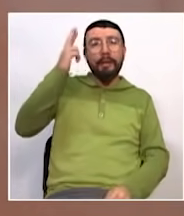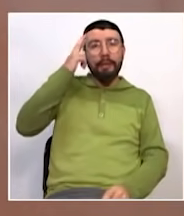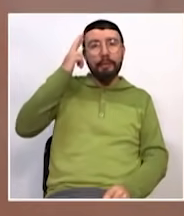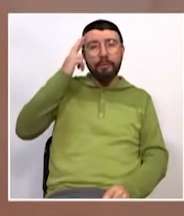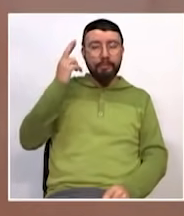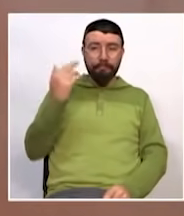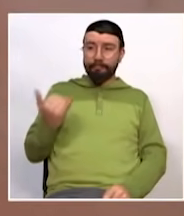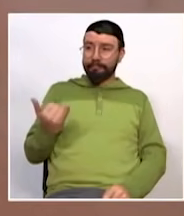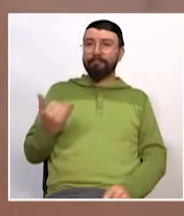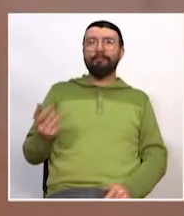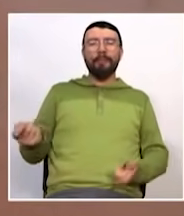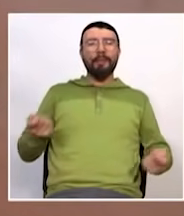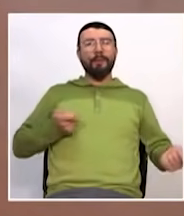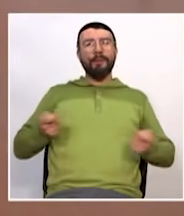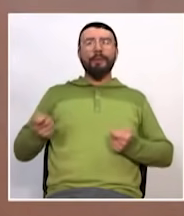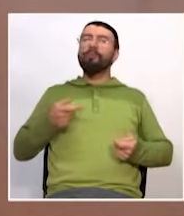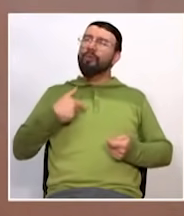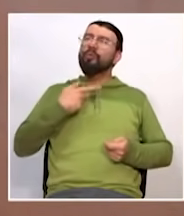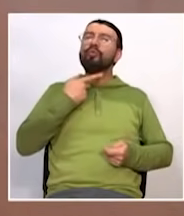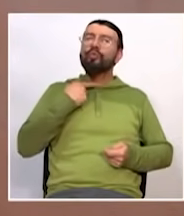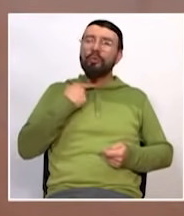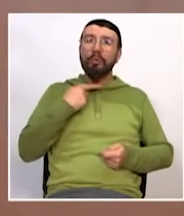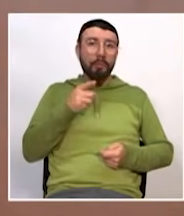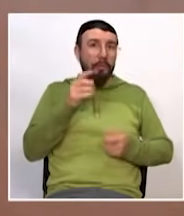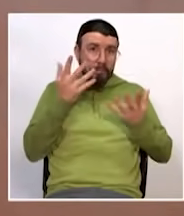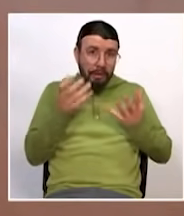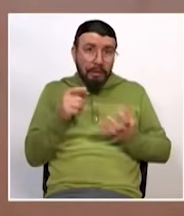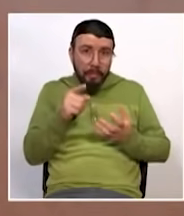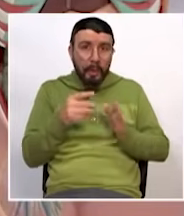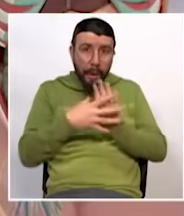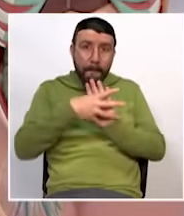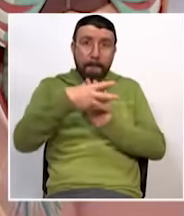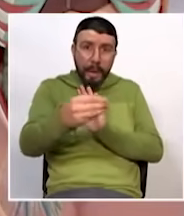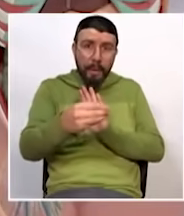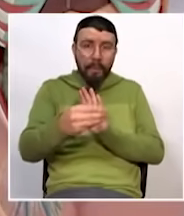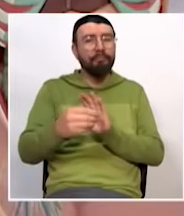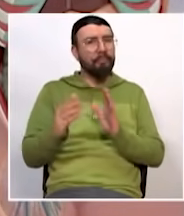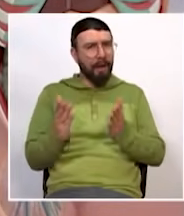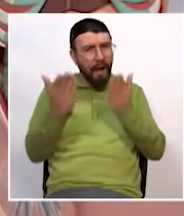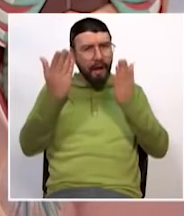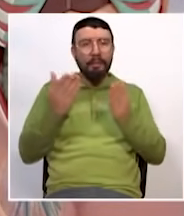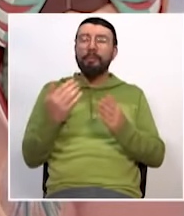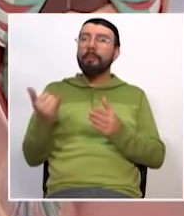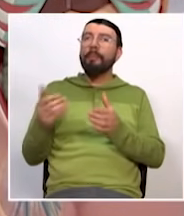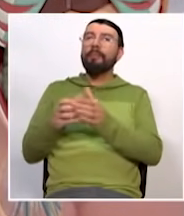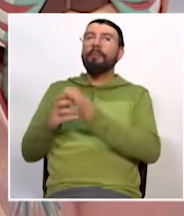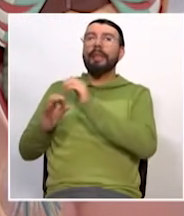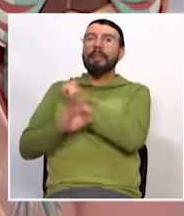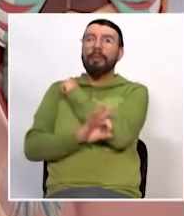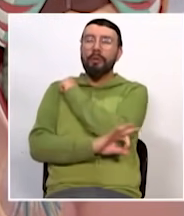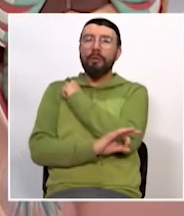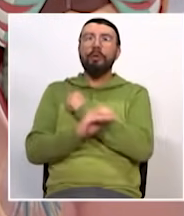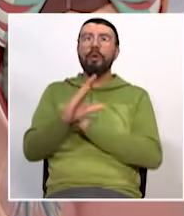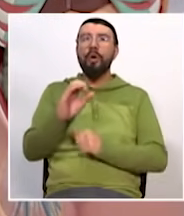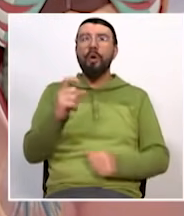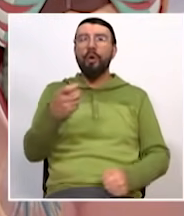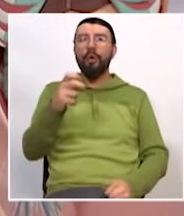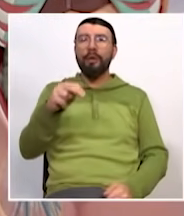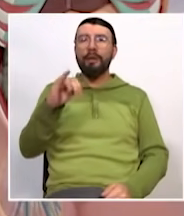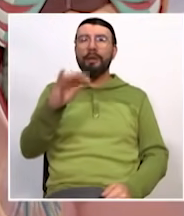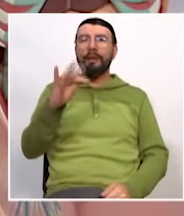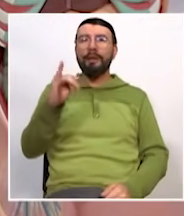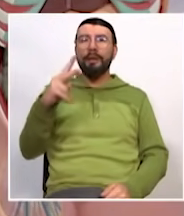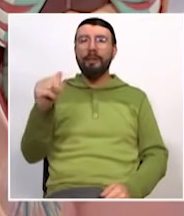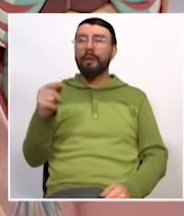herramienta que me agradaría que se consideran que pueden serles de utilidad la brinda la psicología cognitiva que es la preferida